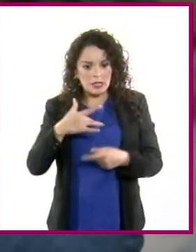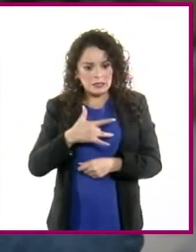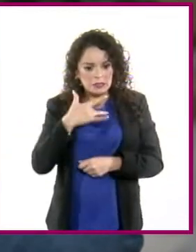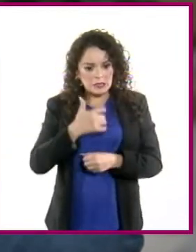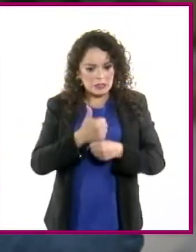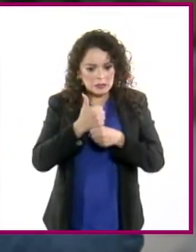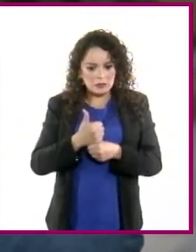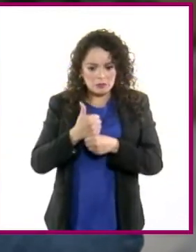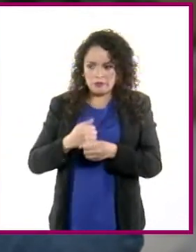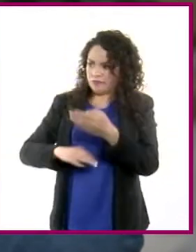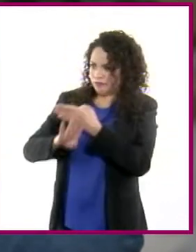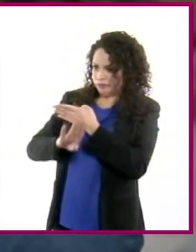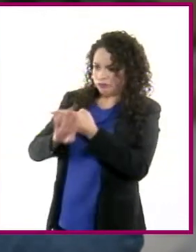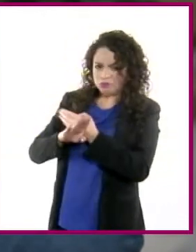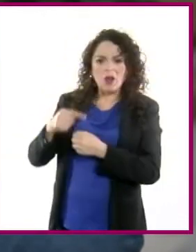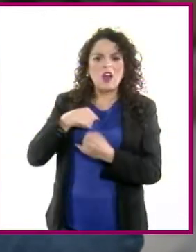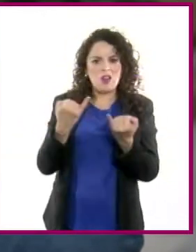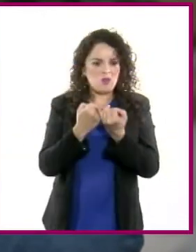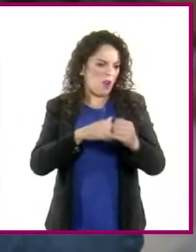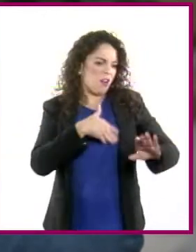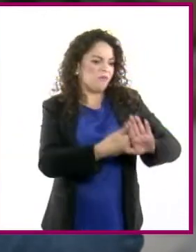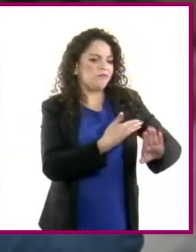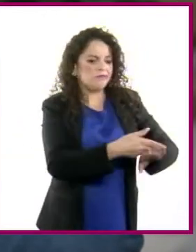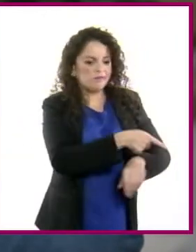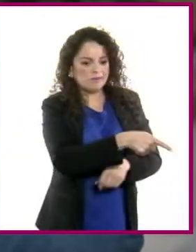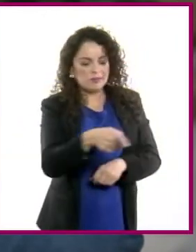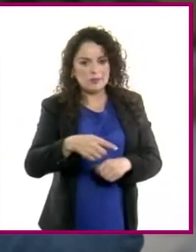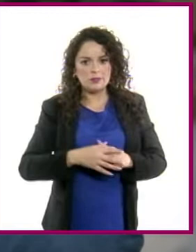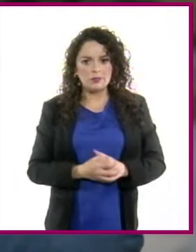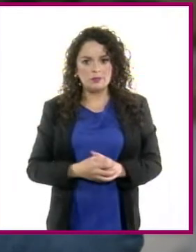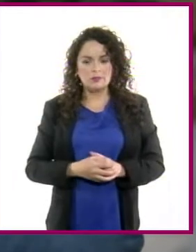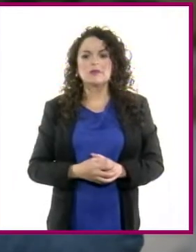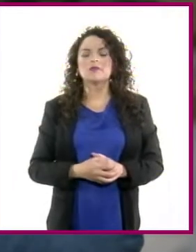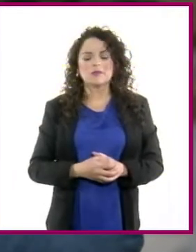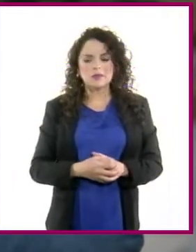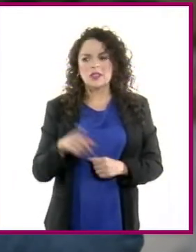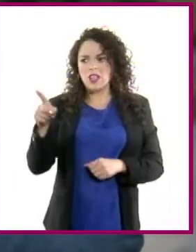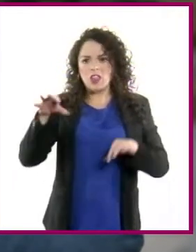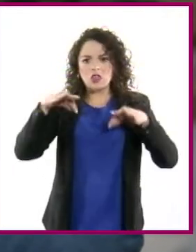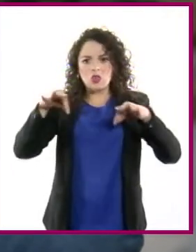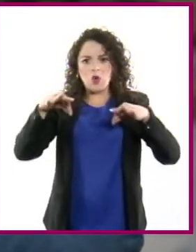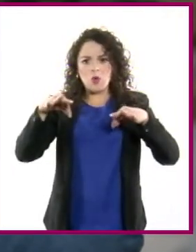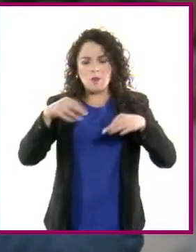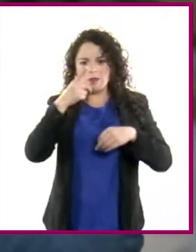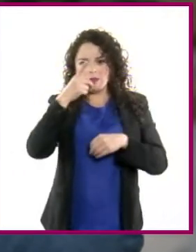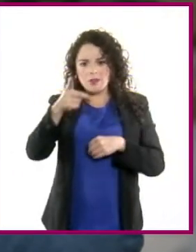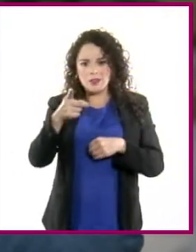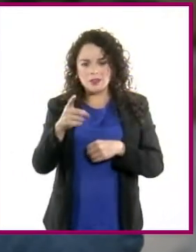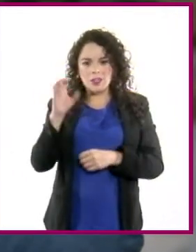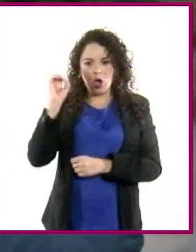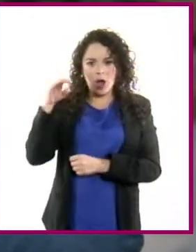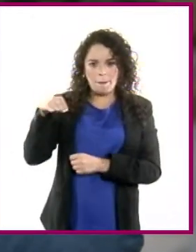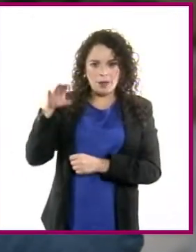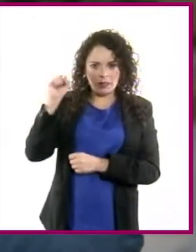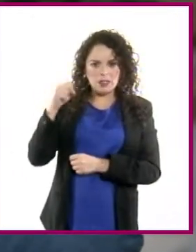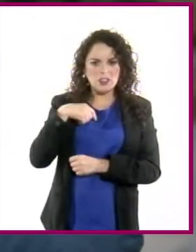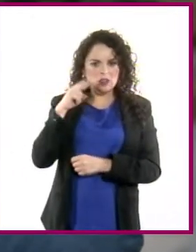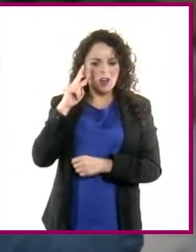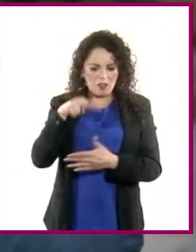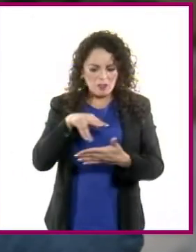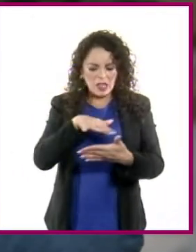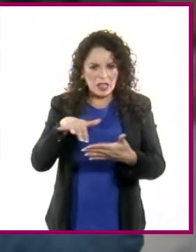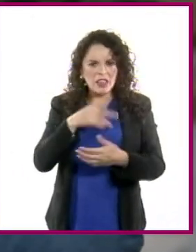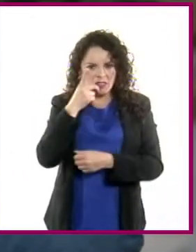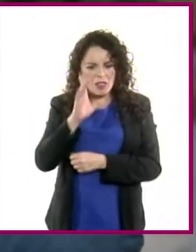a violentar a otros. De hecho, me pareció leerlo hace rato en el documento de la Organización Mundial de la Salud. Pero no sé si